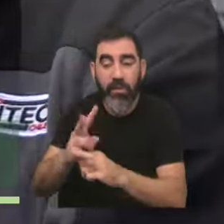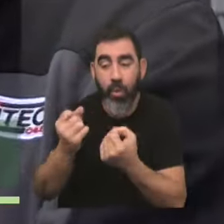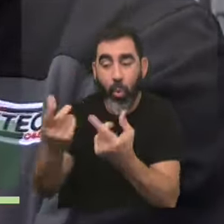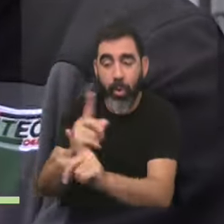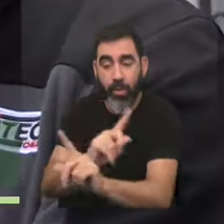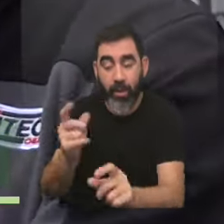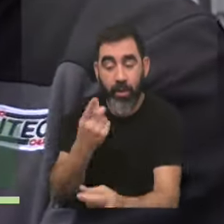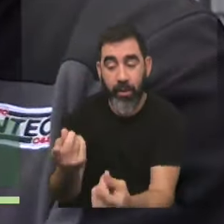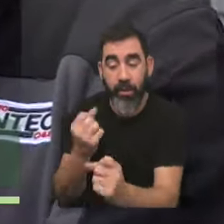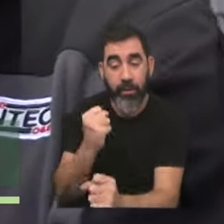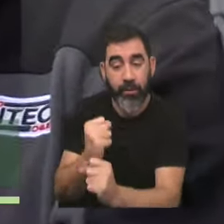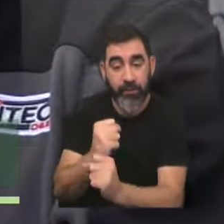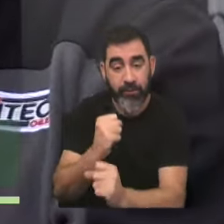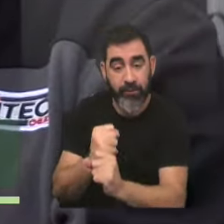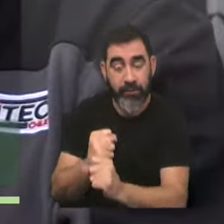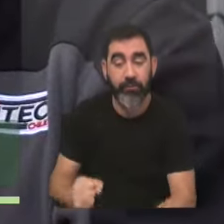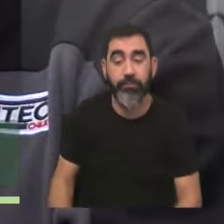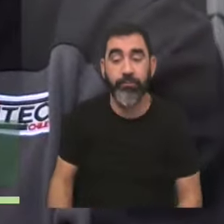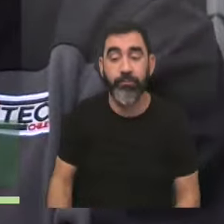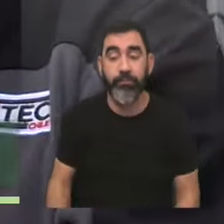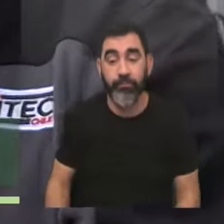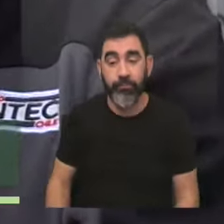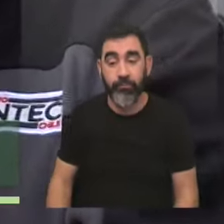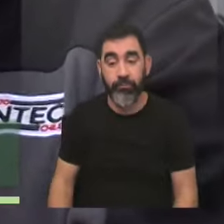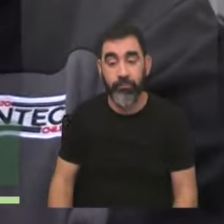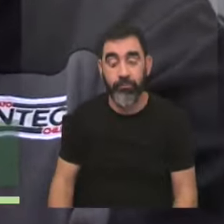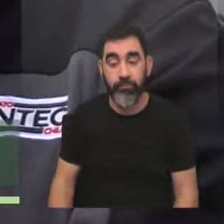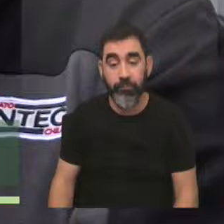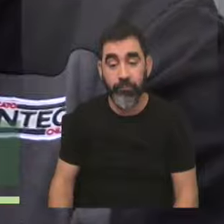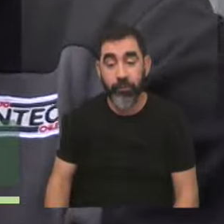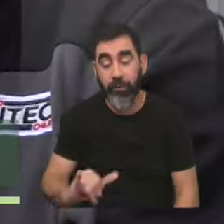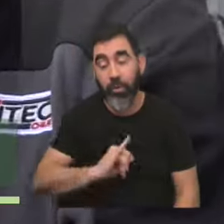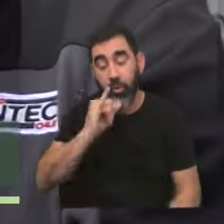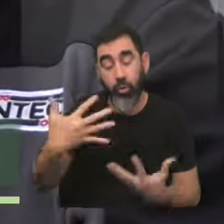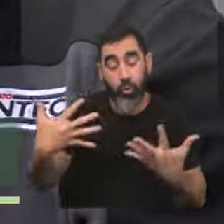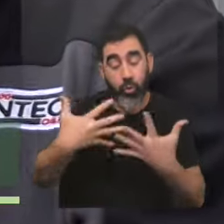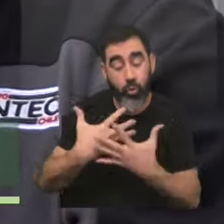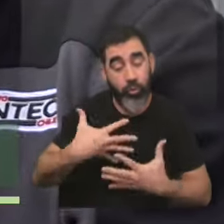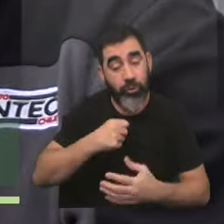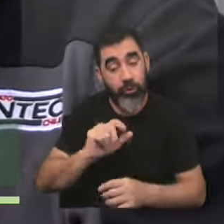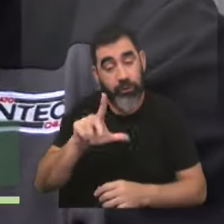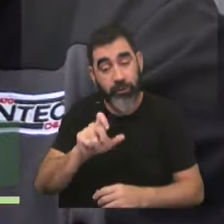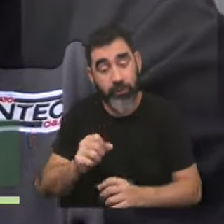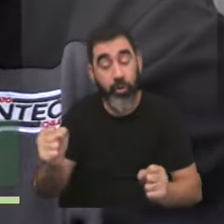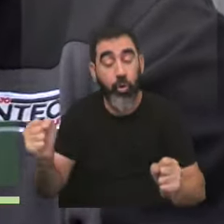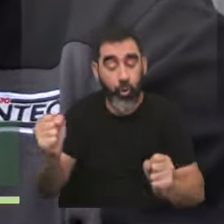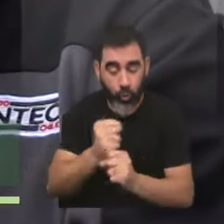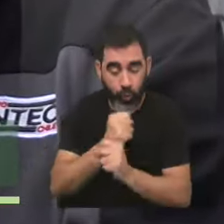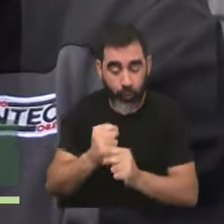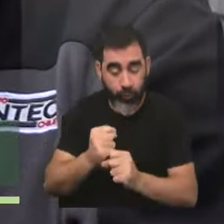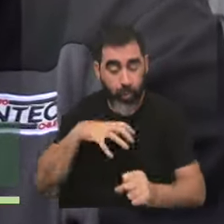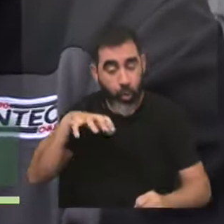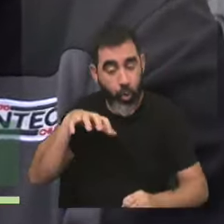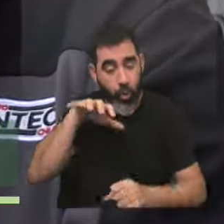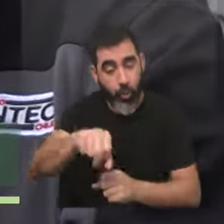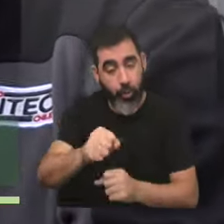precis un trabajador para justamente no correr riesgo Esta es una noticia que nos pega muy fuerte y Afirma mucho más nuestro compromiso